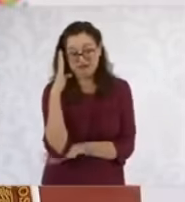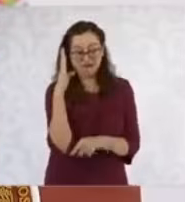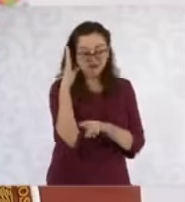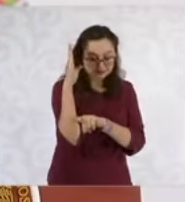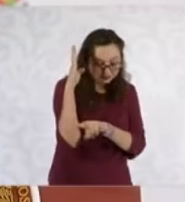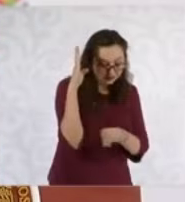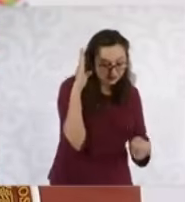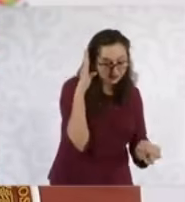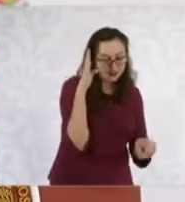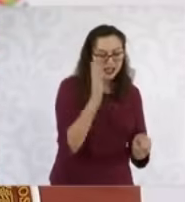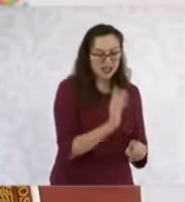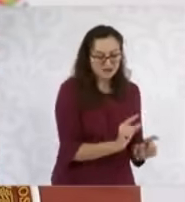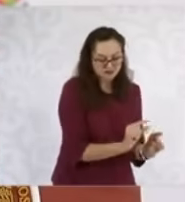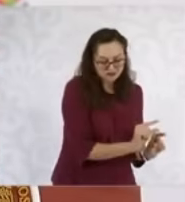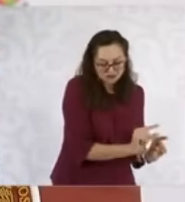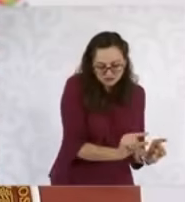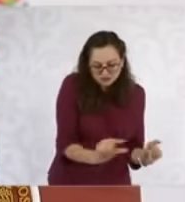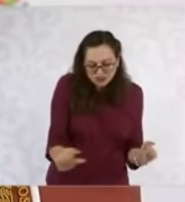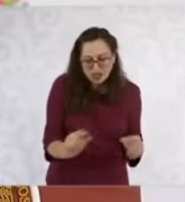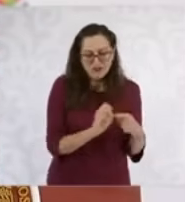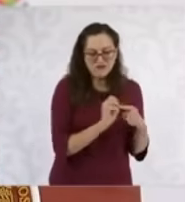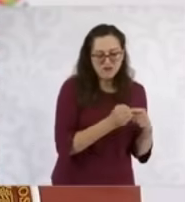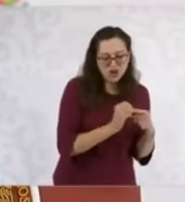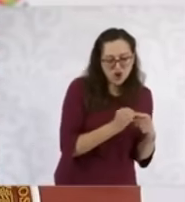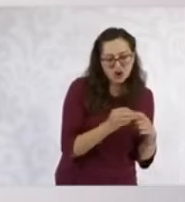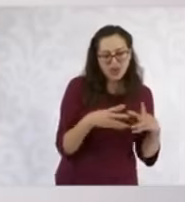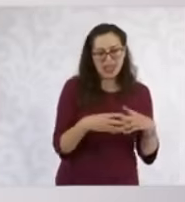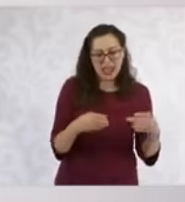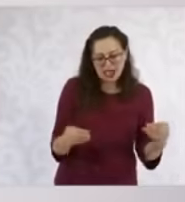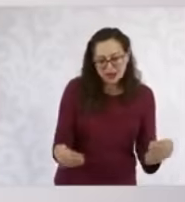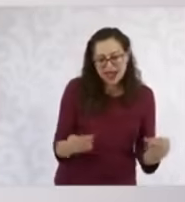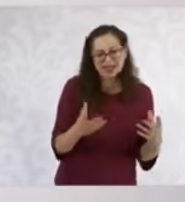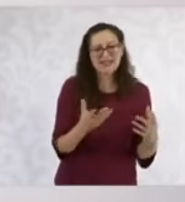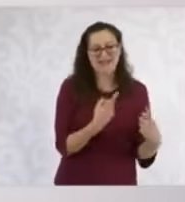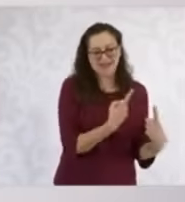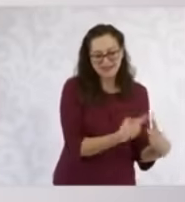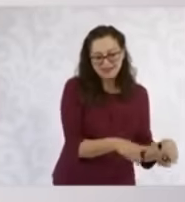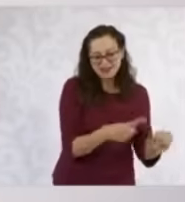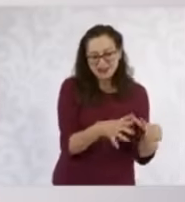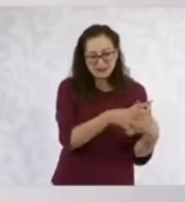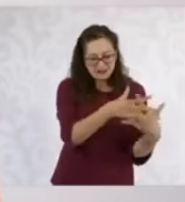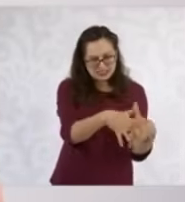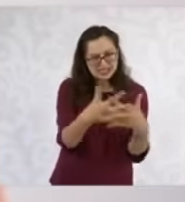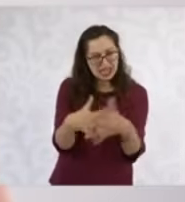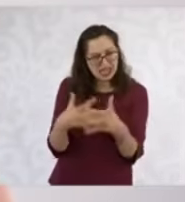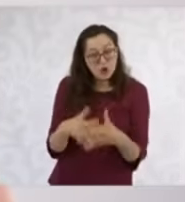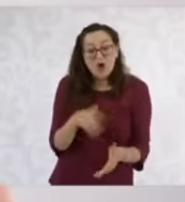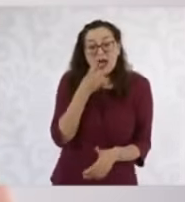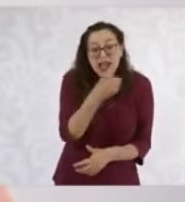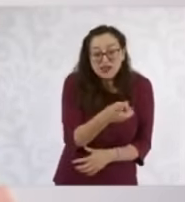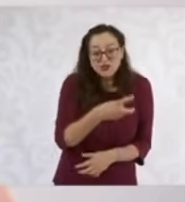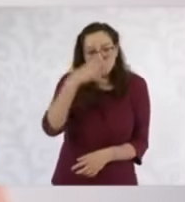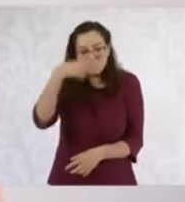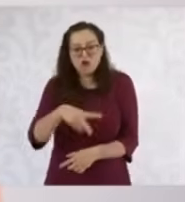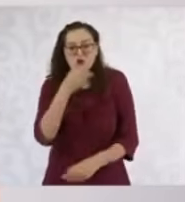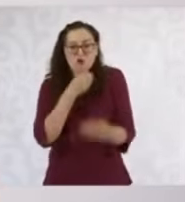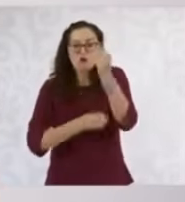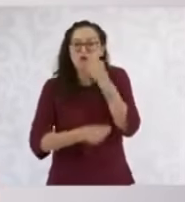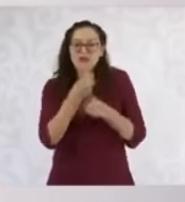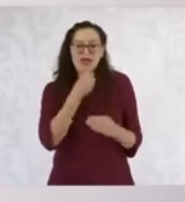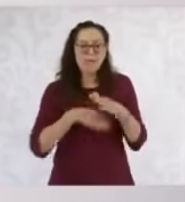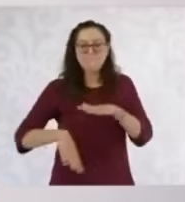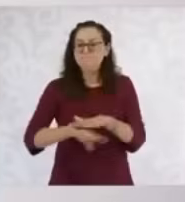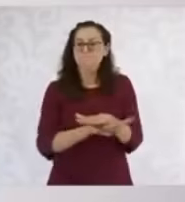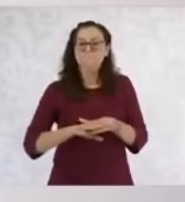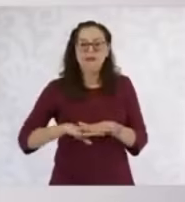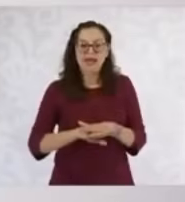calabaza, lo cual además de la diversidad alimentaria, tiene la gran virtud